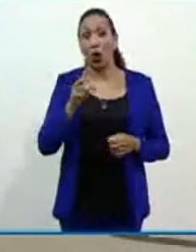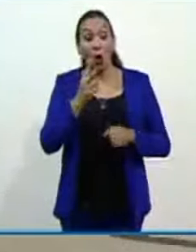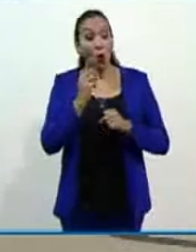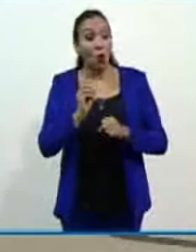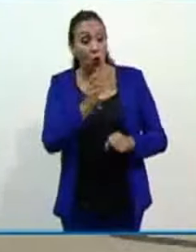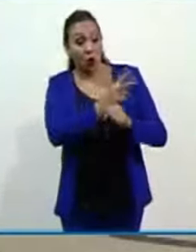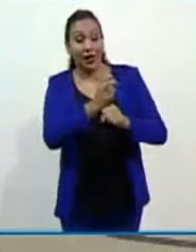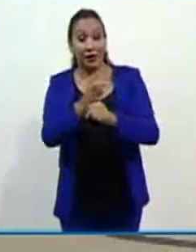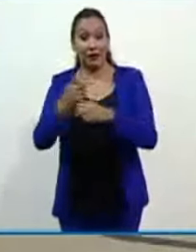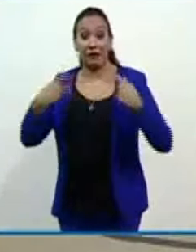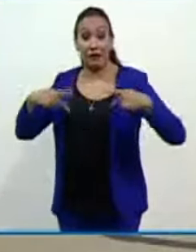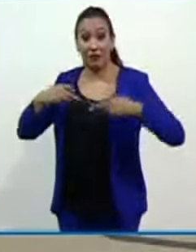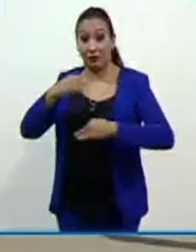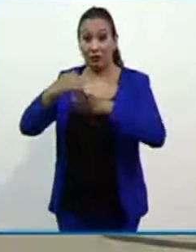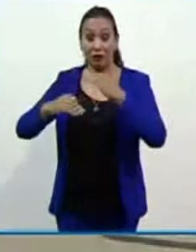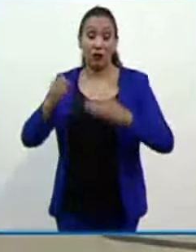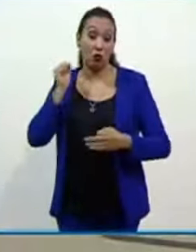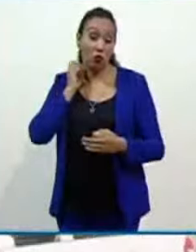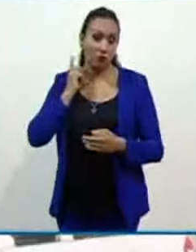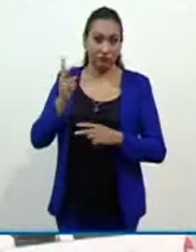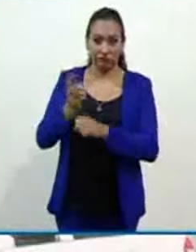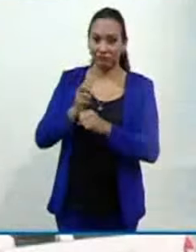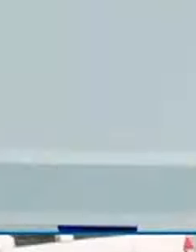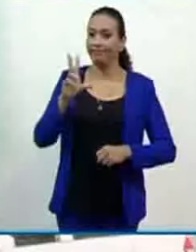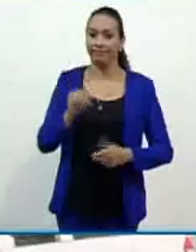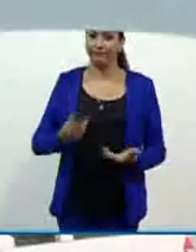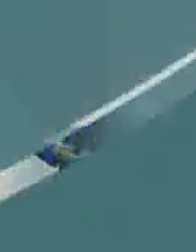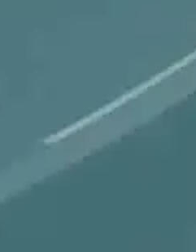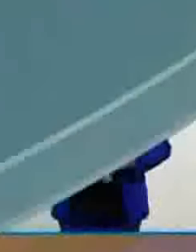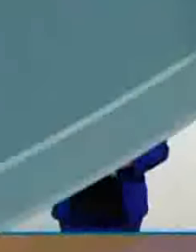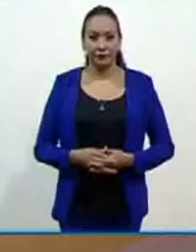las personas legisladoras.